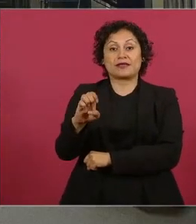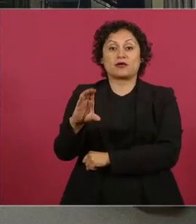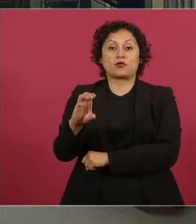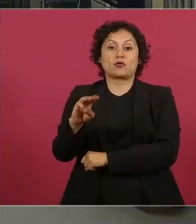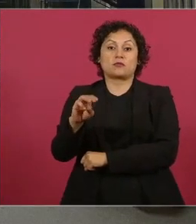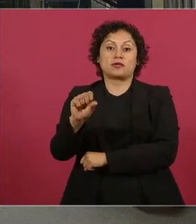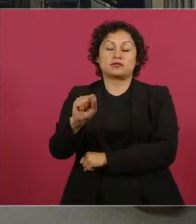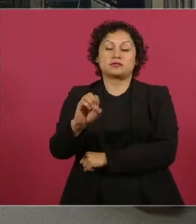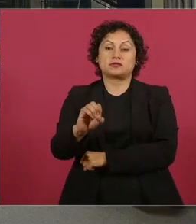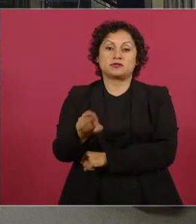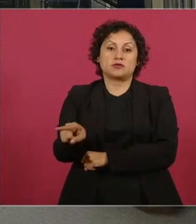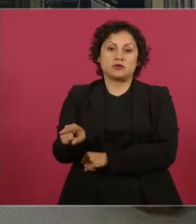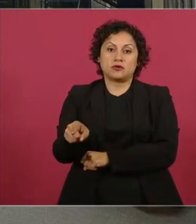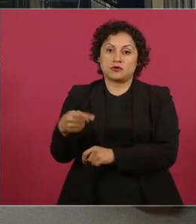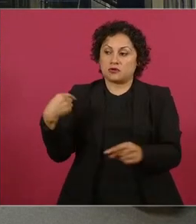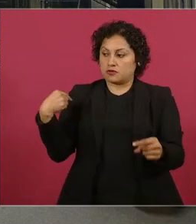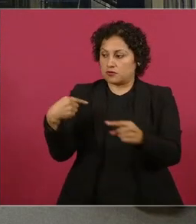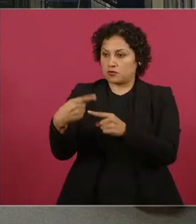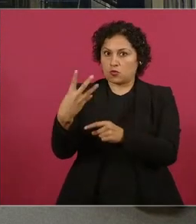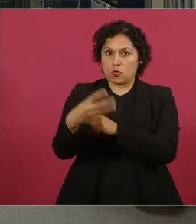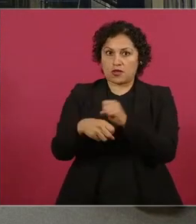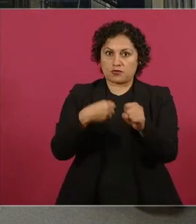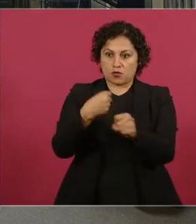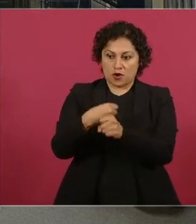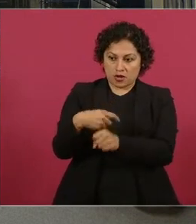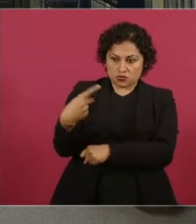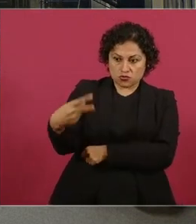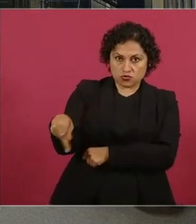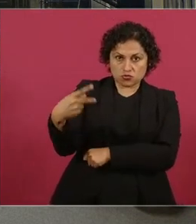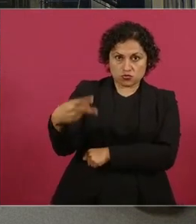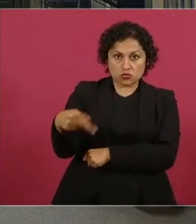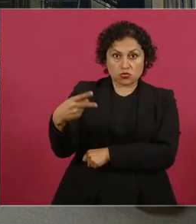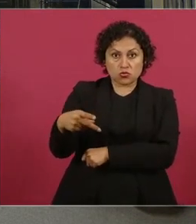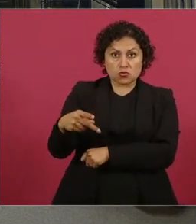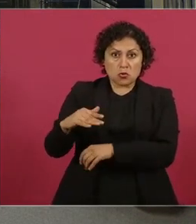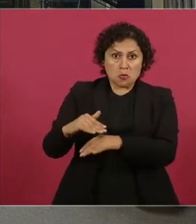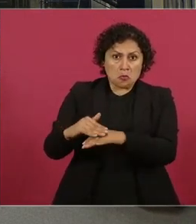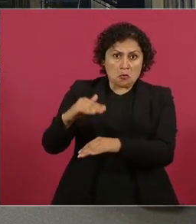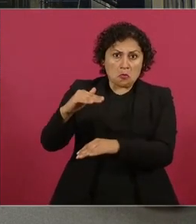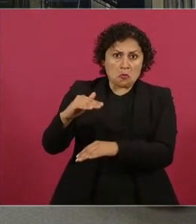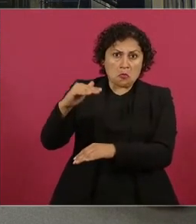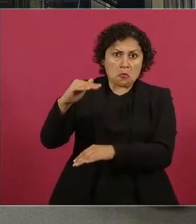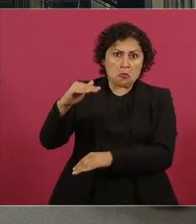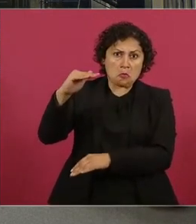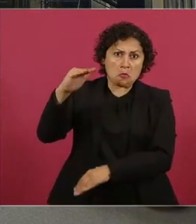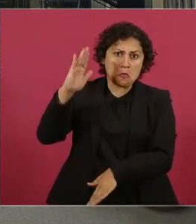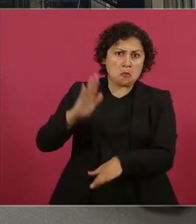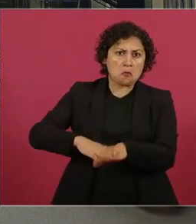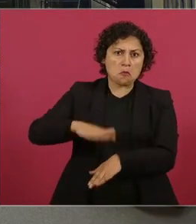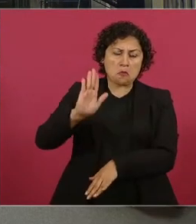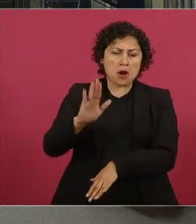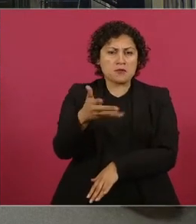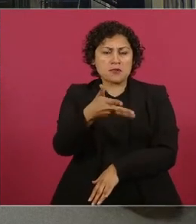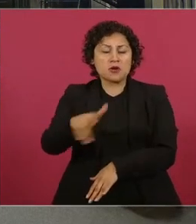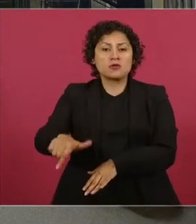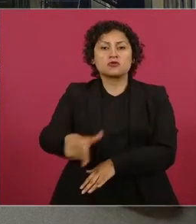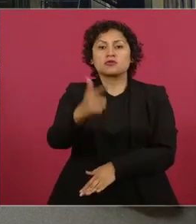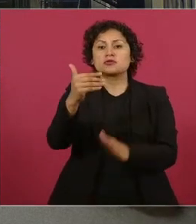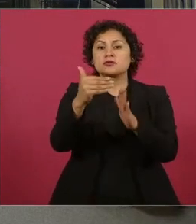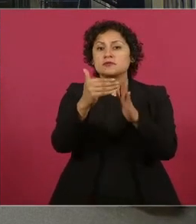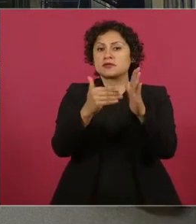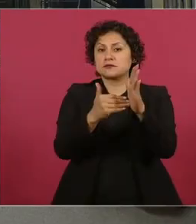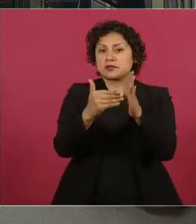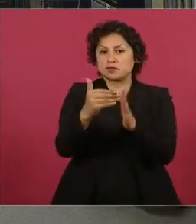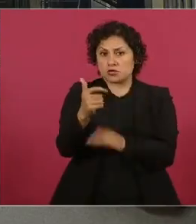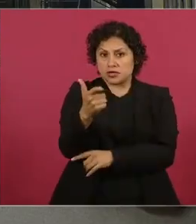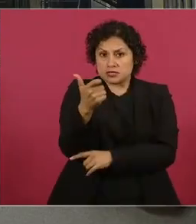4 años que tiene el Poder Judicial han aumentado más o menos esa cantidad de 12 mil millones de pesos. No sé si